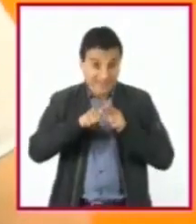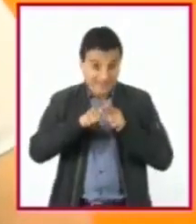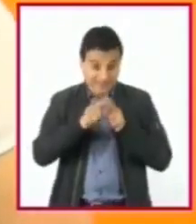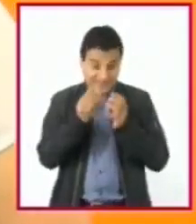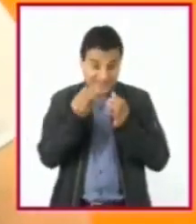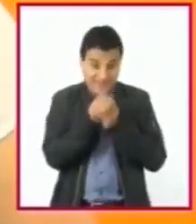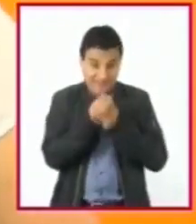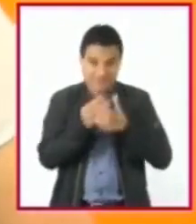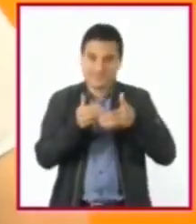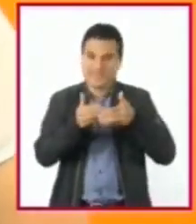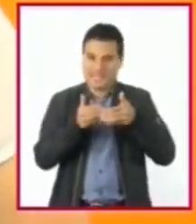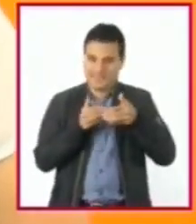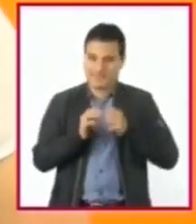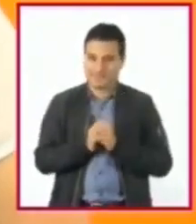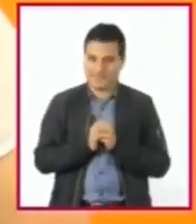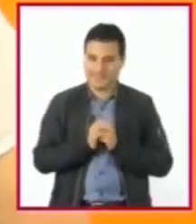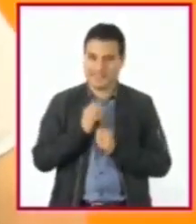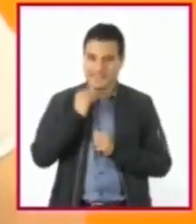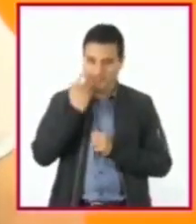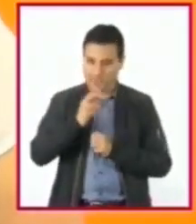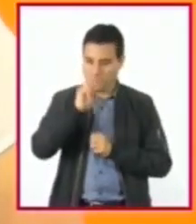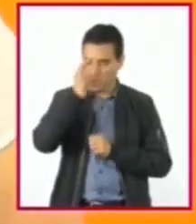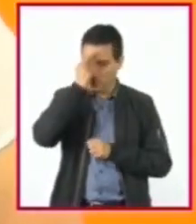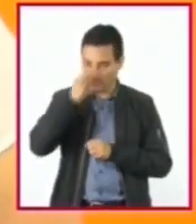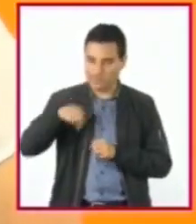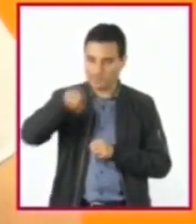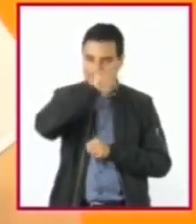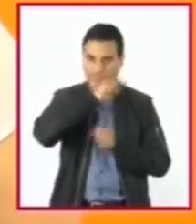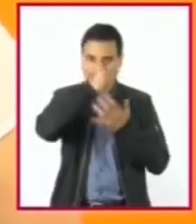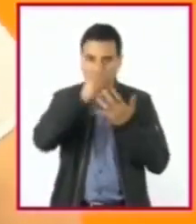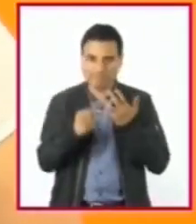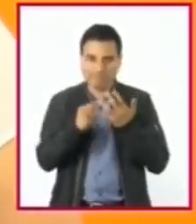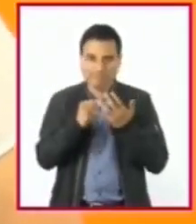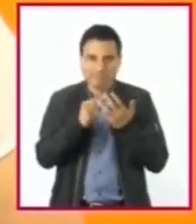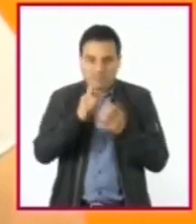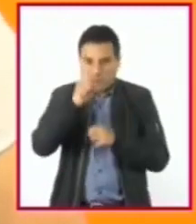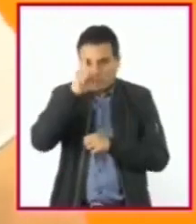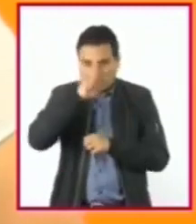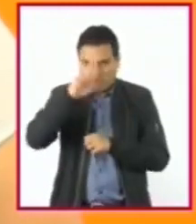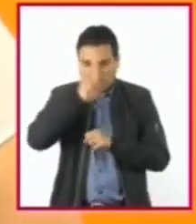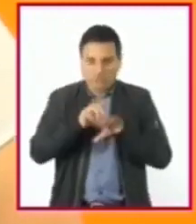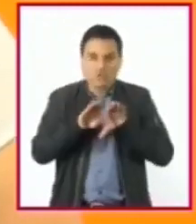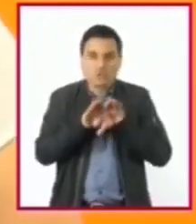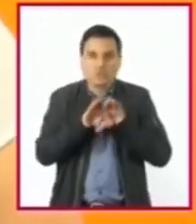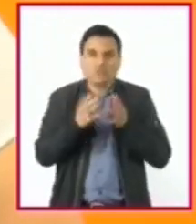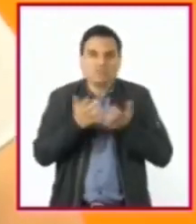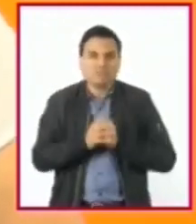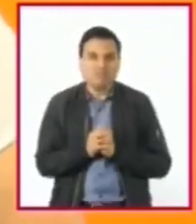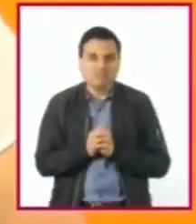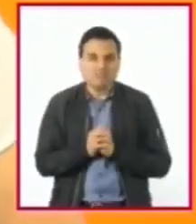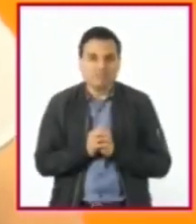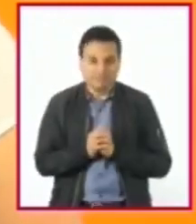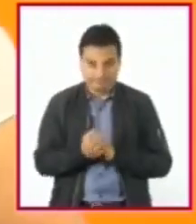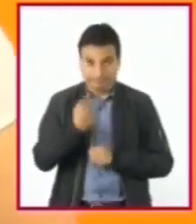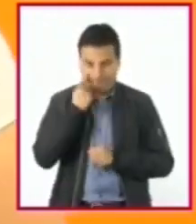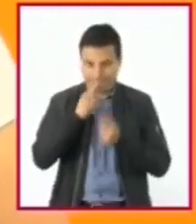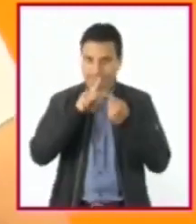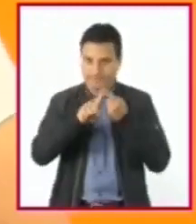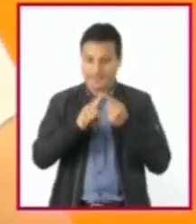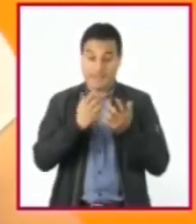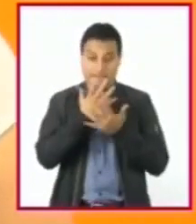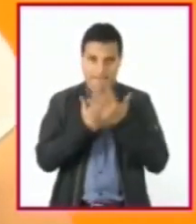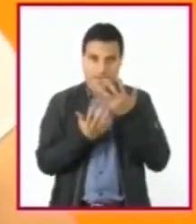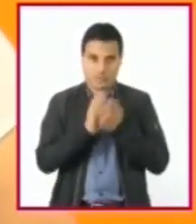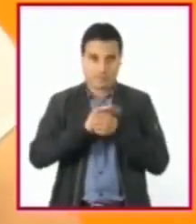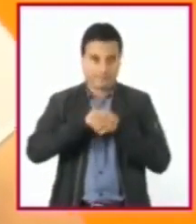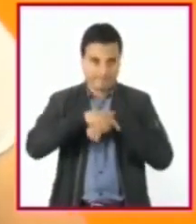sesión, nos gustaría recordarles las medidas de protección ante la situación que vivimos de pandemia. 1. Lávense las